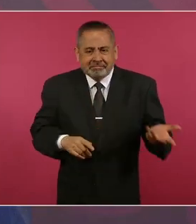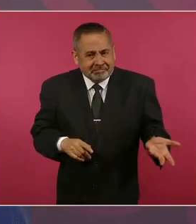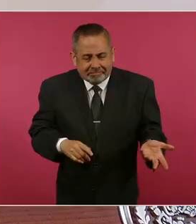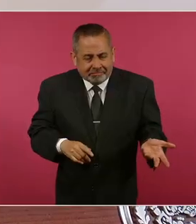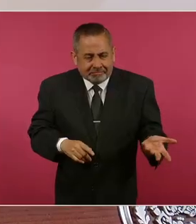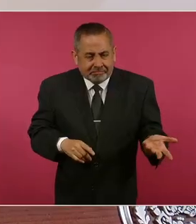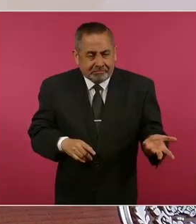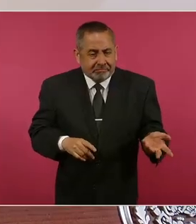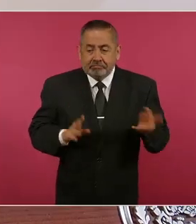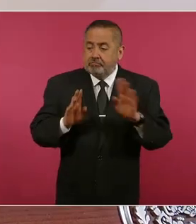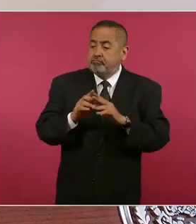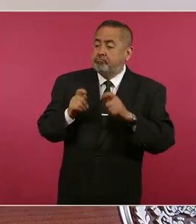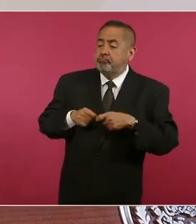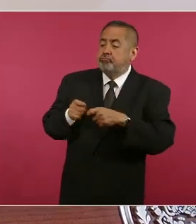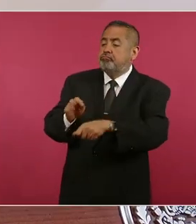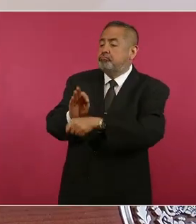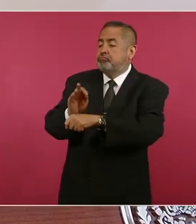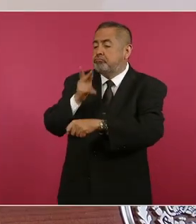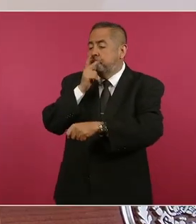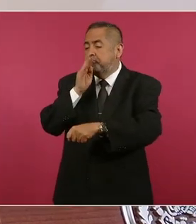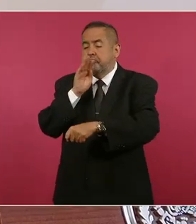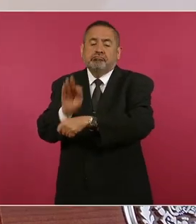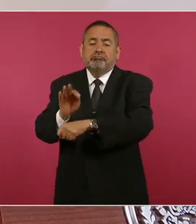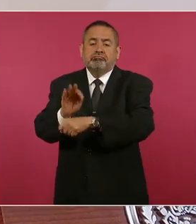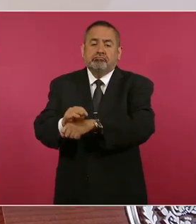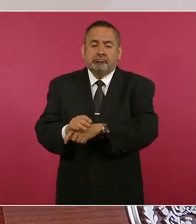las mamás, a los papás de los muchachos.